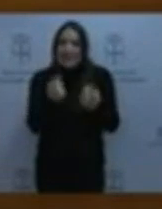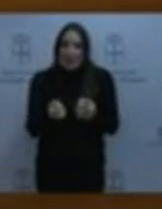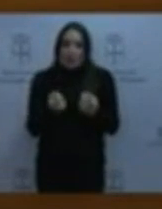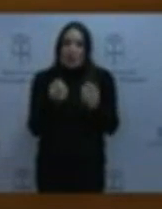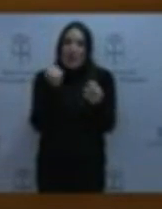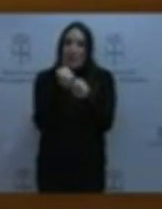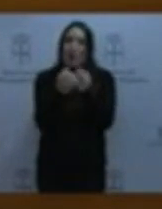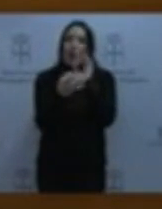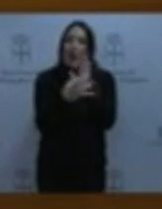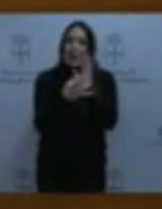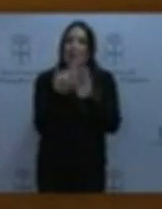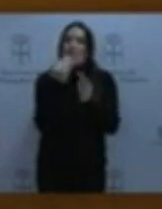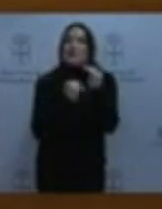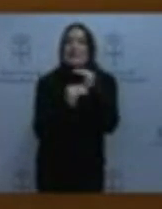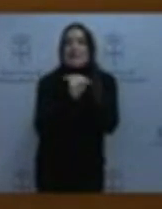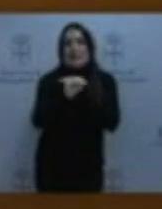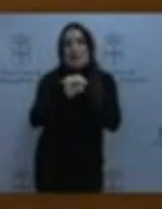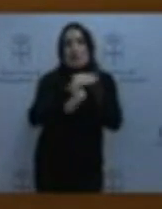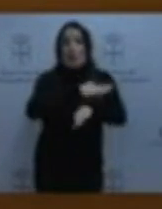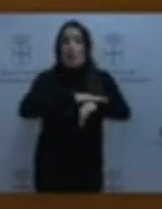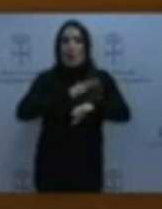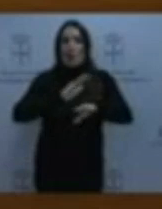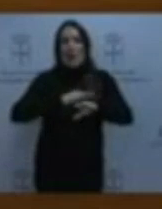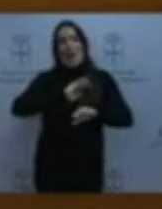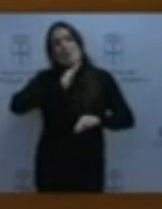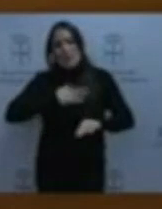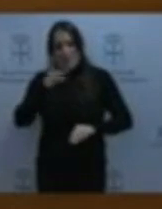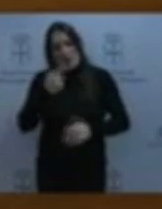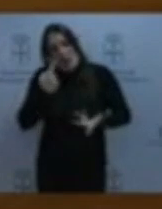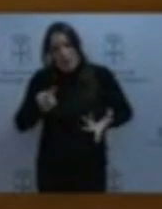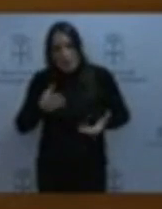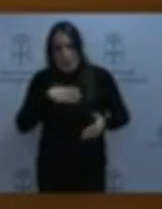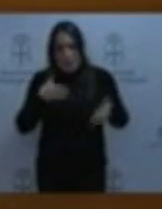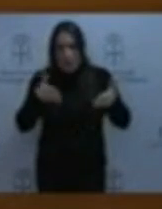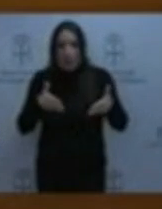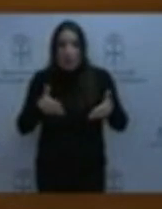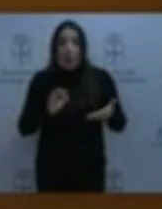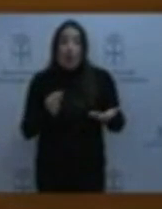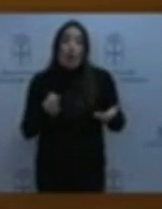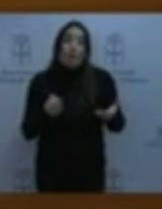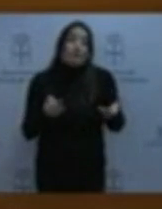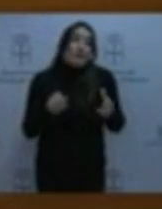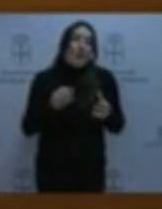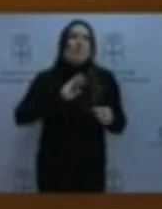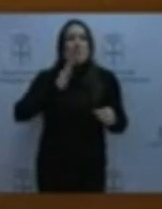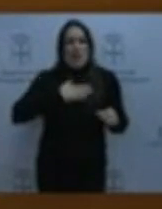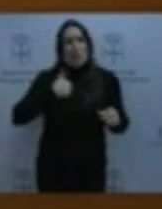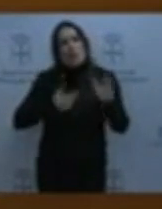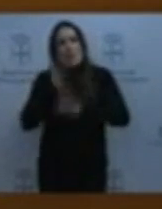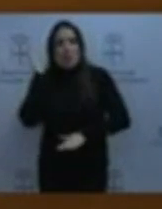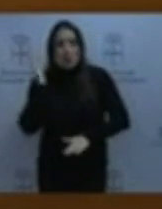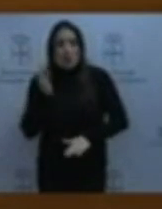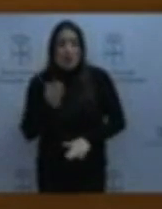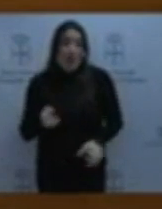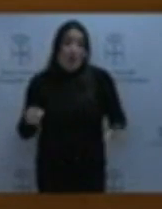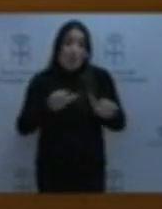sostenible, y que no les valen los gobiernos de pueblo este mañana, ni los accionistas del mañana me voy yo, que es lo que hacen